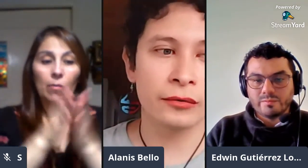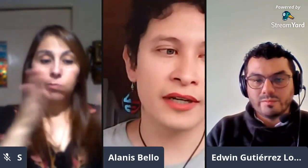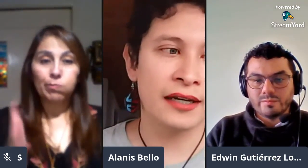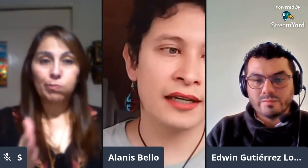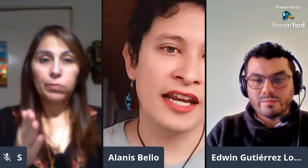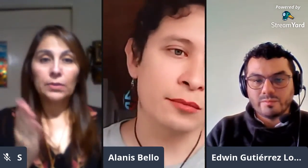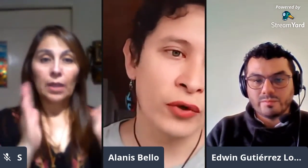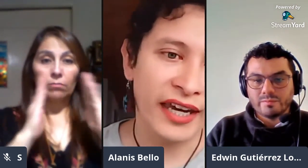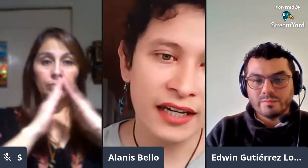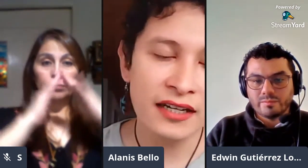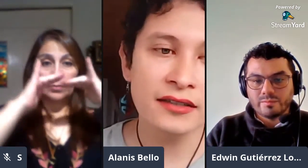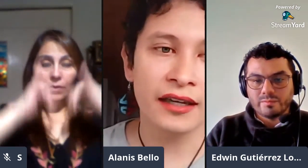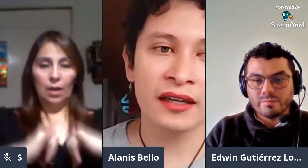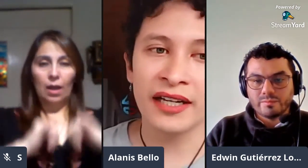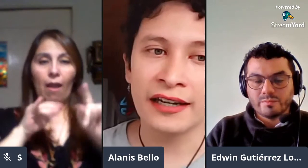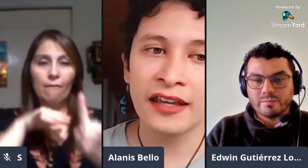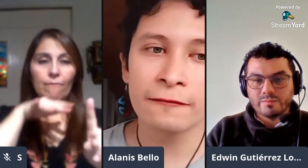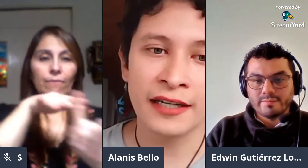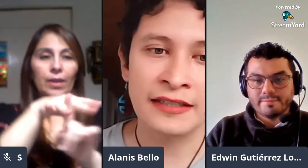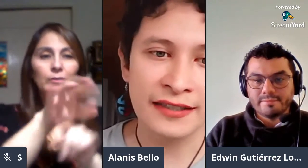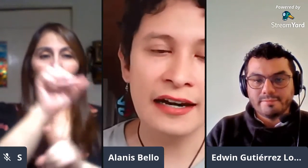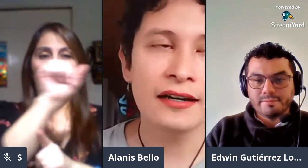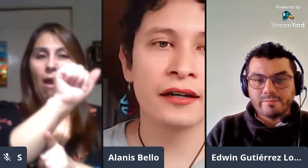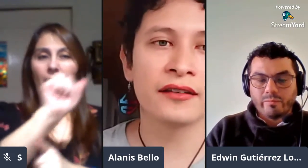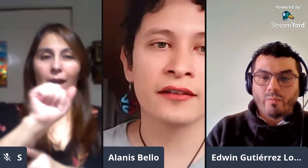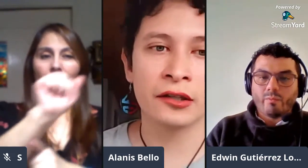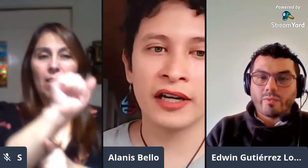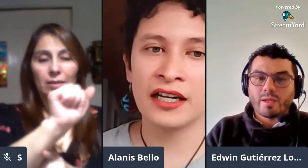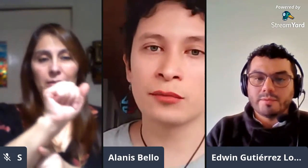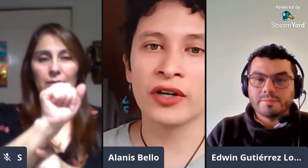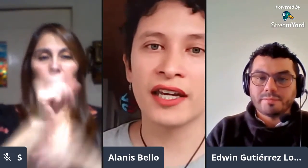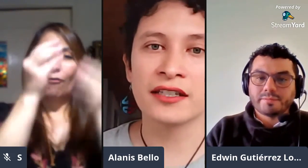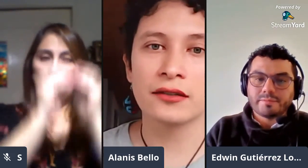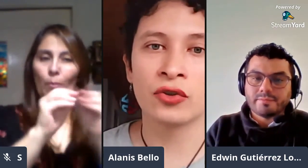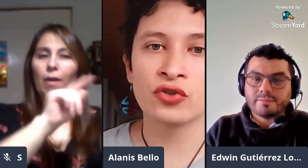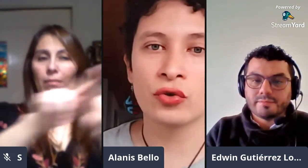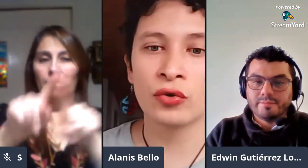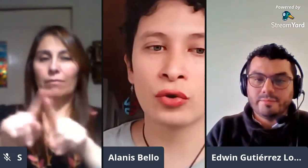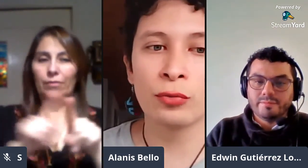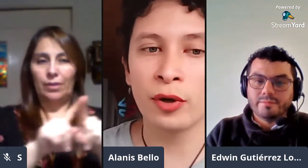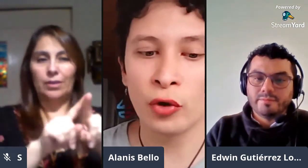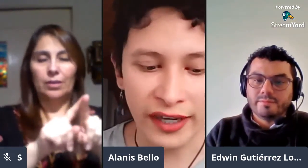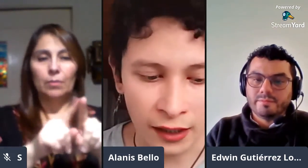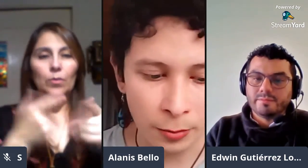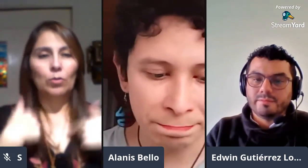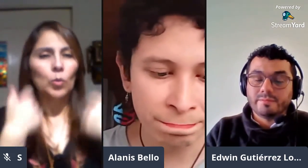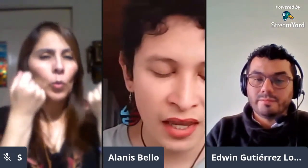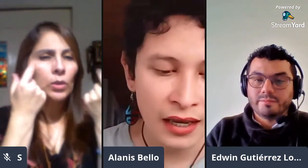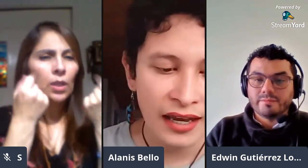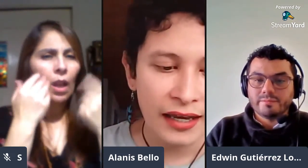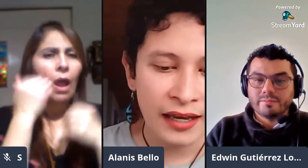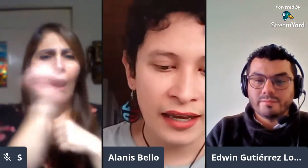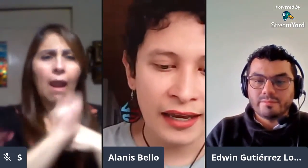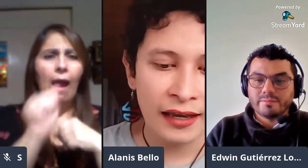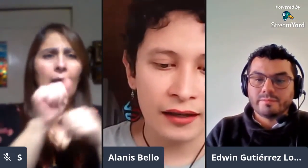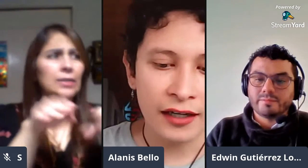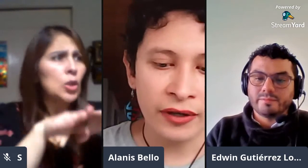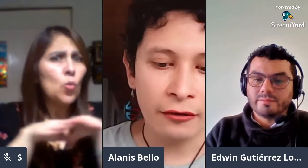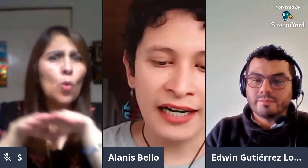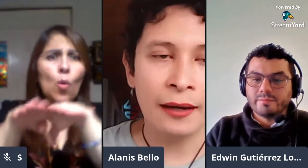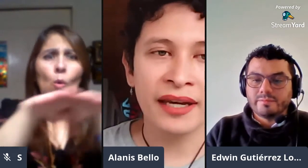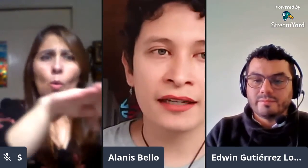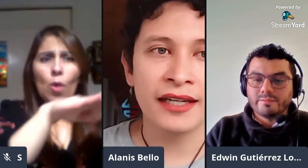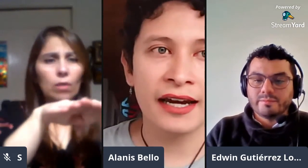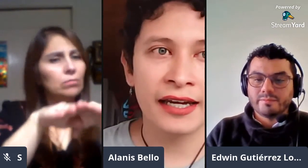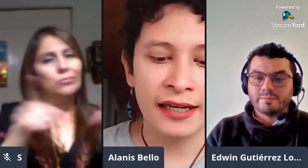específicos sobre las mujeres y de manera diferencial, entendiendo que las mujeres no son un grupo homogéneo.